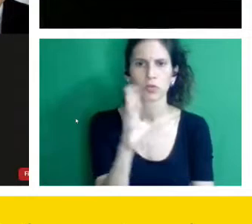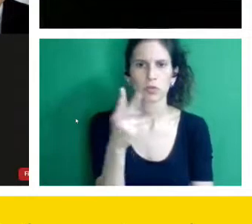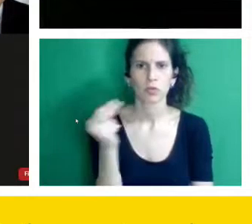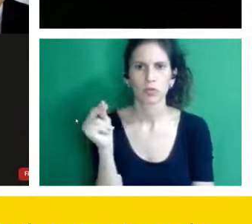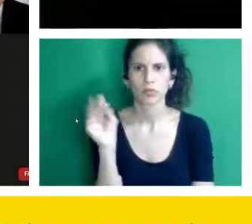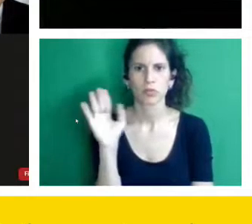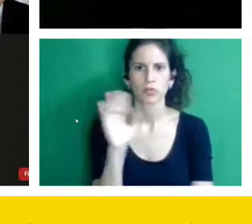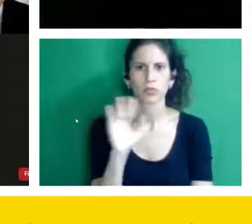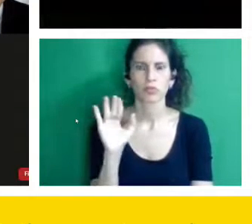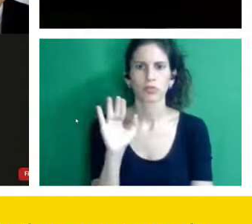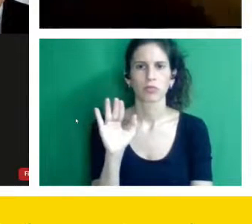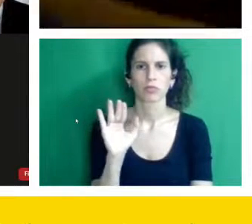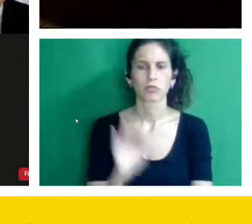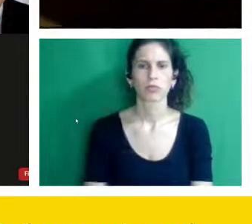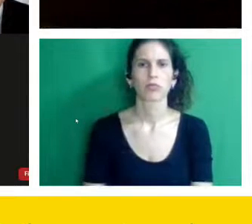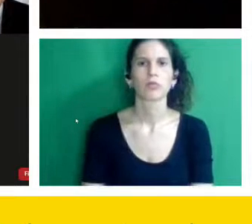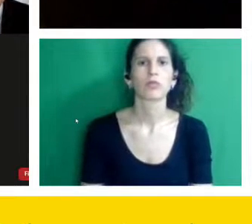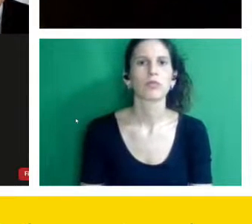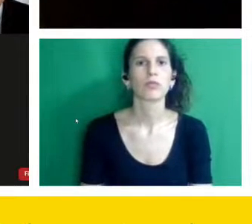Yo tenía una. ¿Sí?